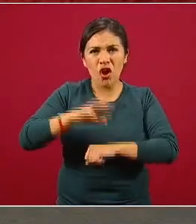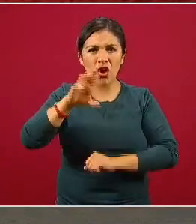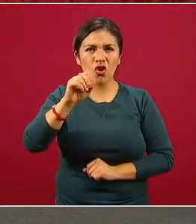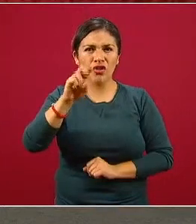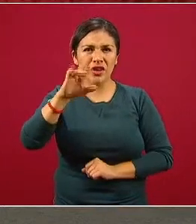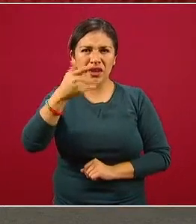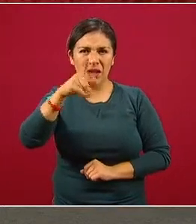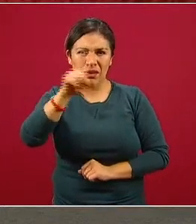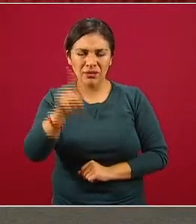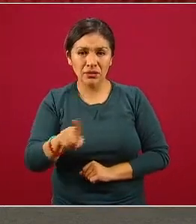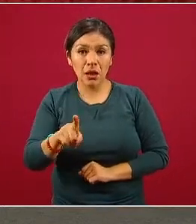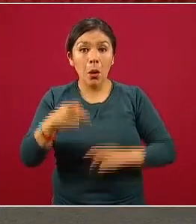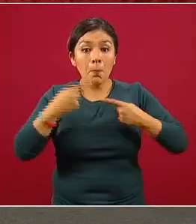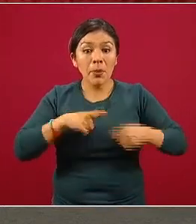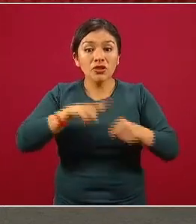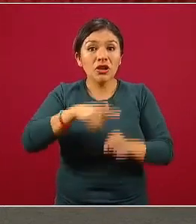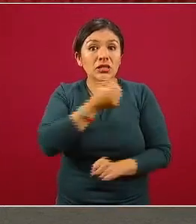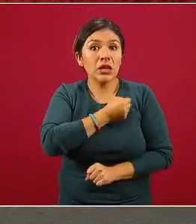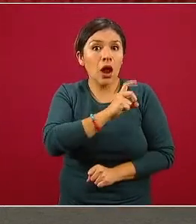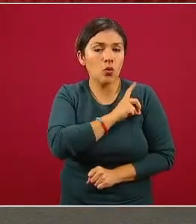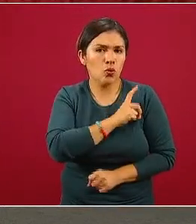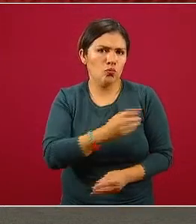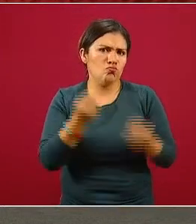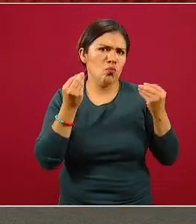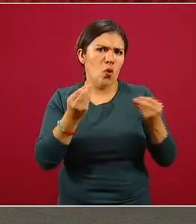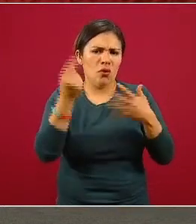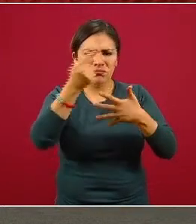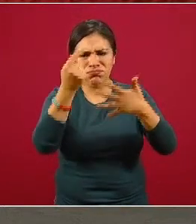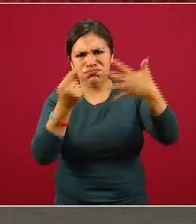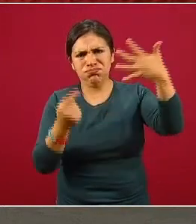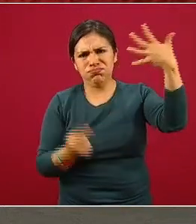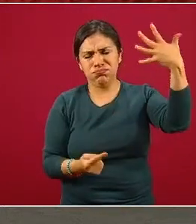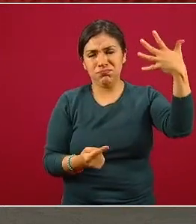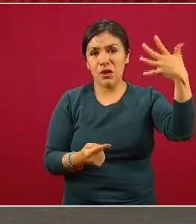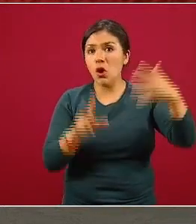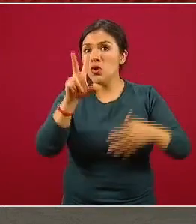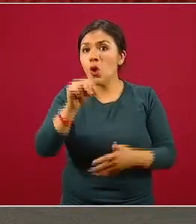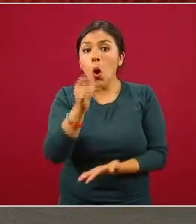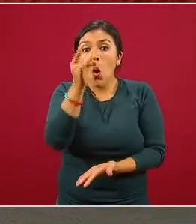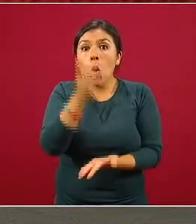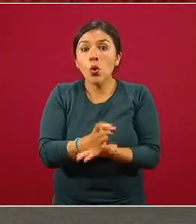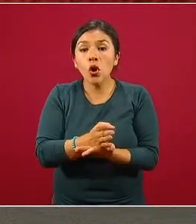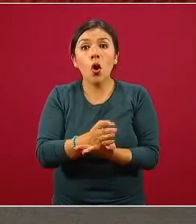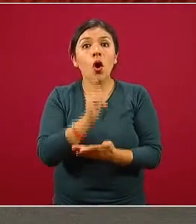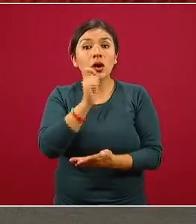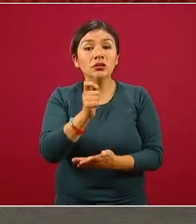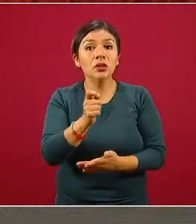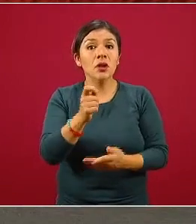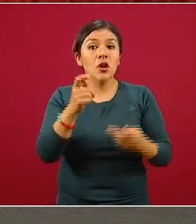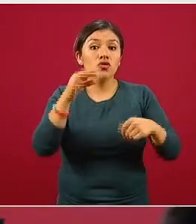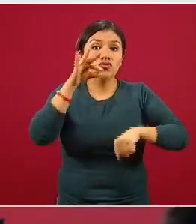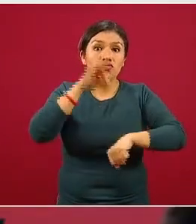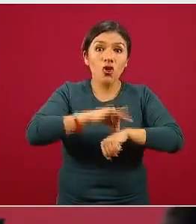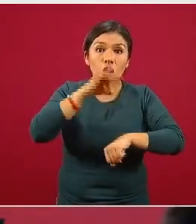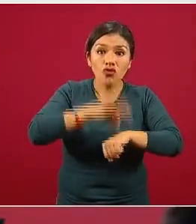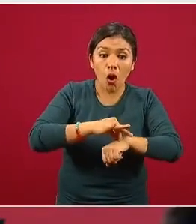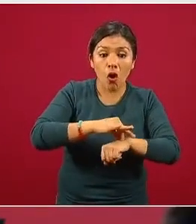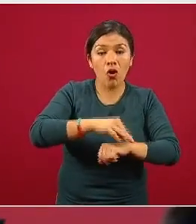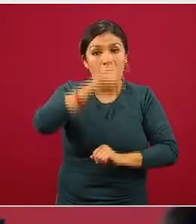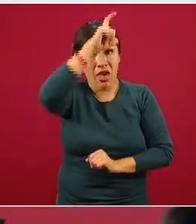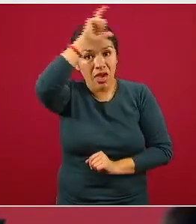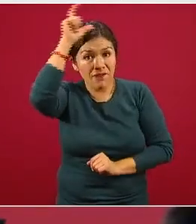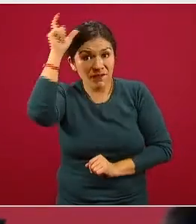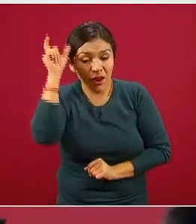Bores, el personal de salud es amplio. No solamente nos referiremos a la gente de primer contacto del equipo